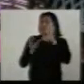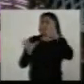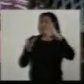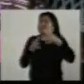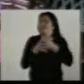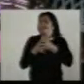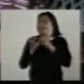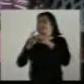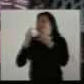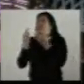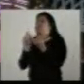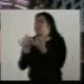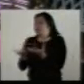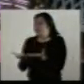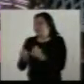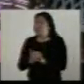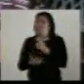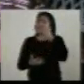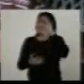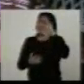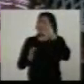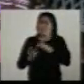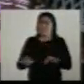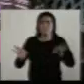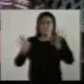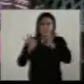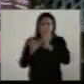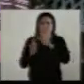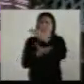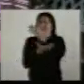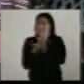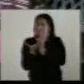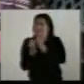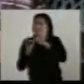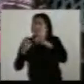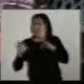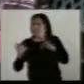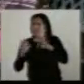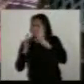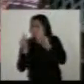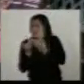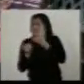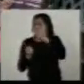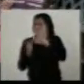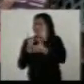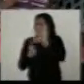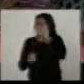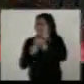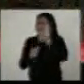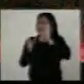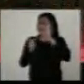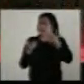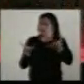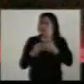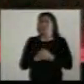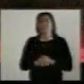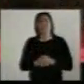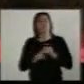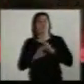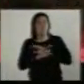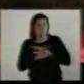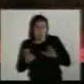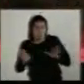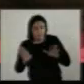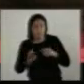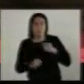que es la familia, ¿no? Porque creo que es muy importante el área familiar y eso da confianza también a la población. O sea, en